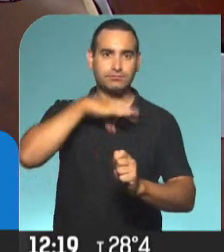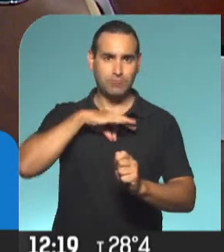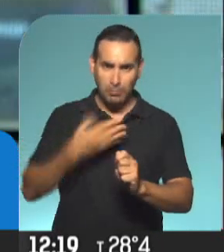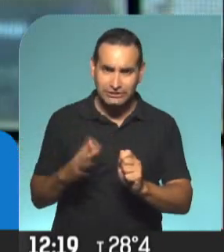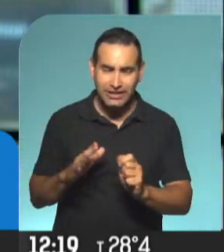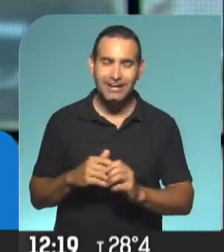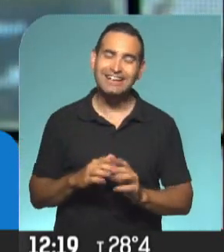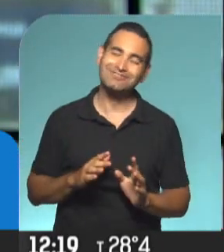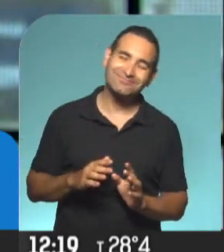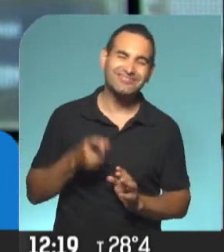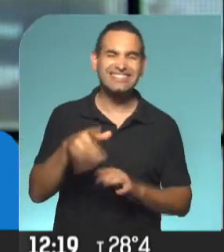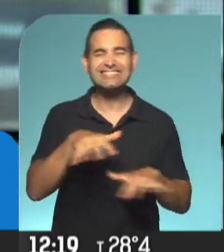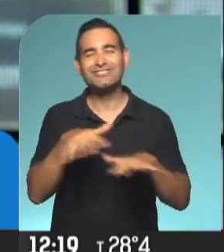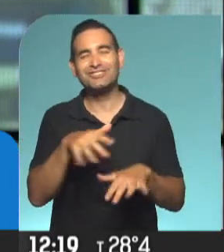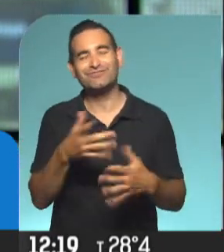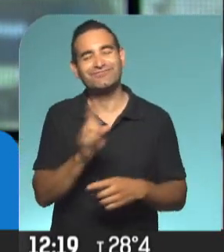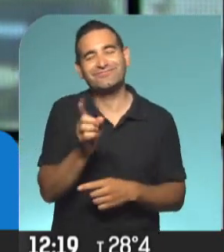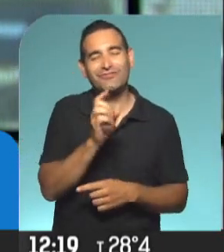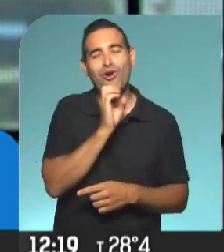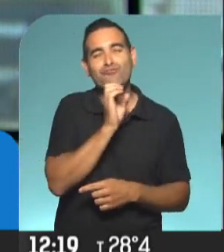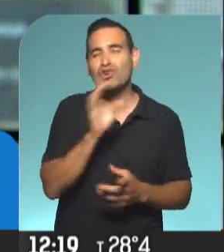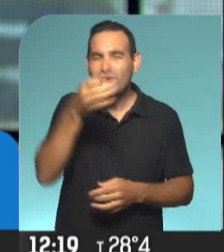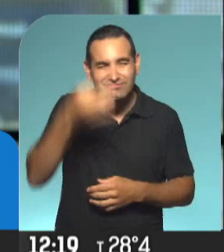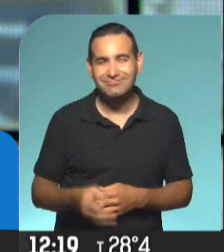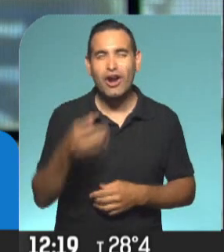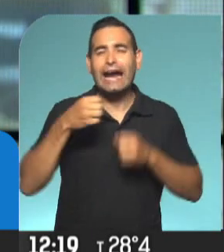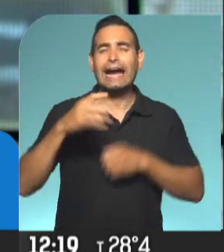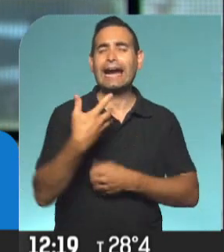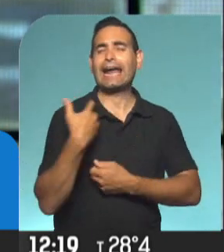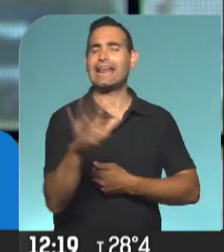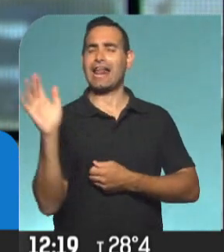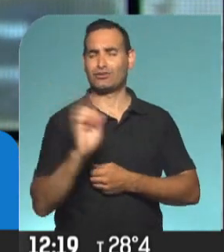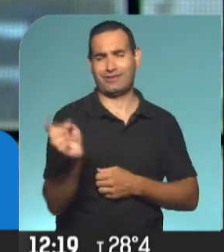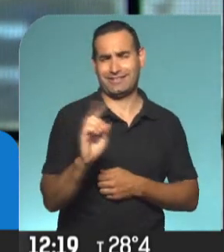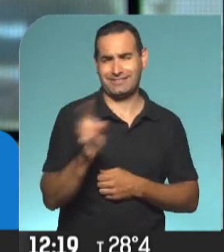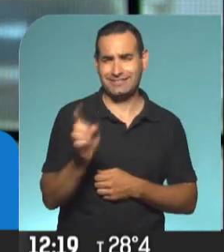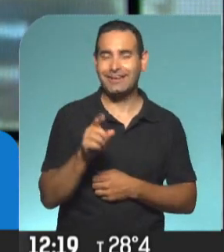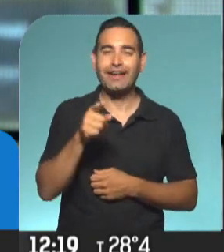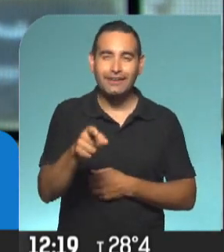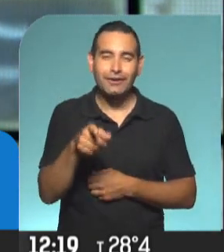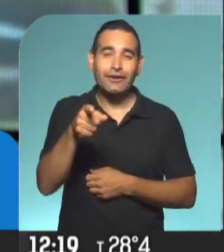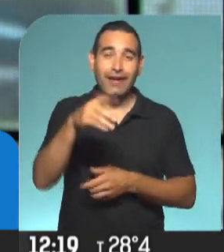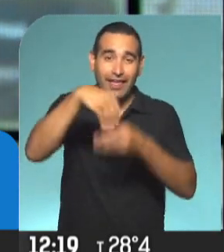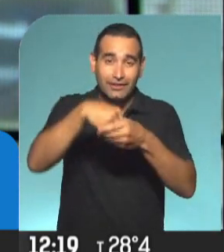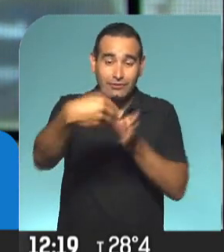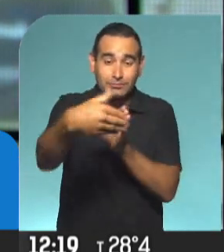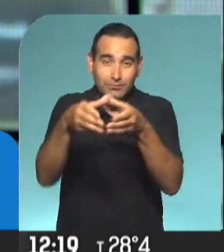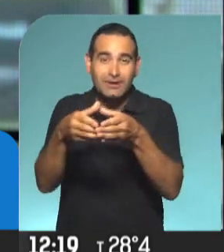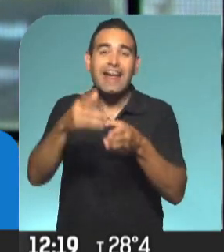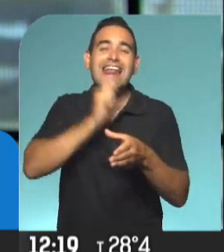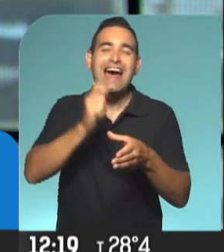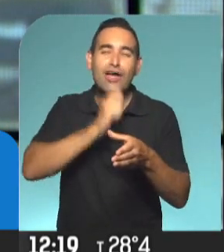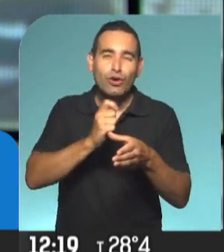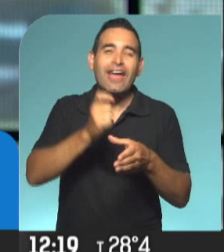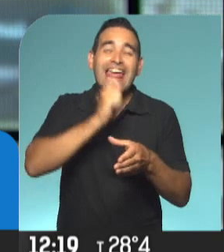una situación más bien anecdótica y no es algo generalizado. Esos paquetes de helado, no